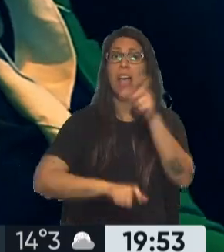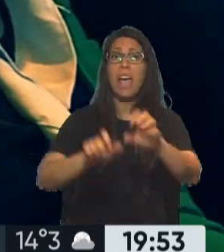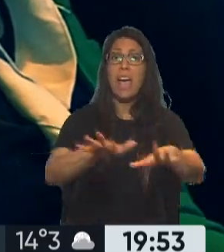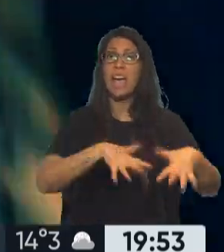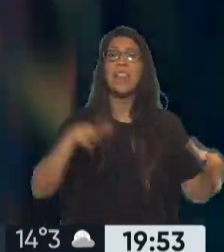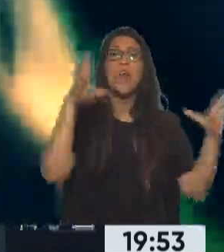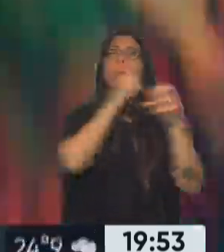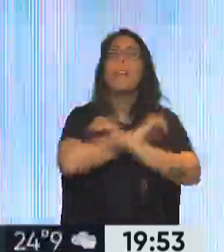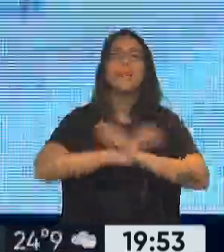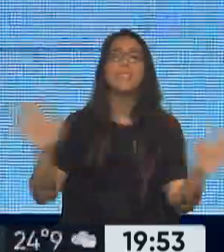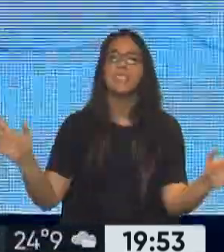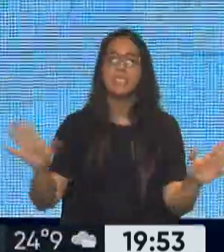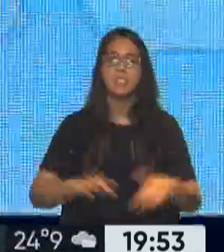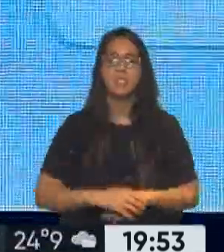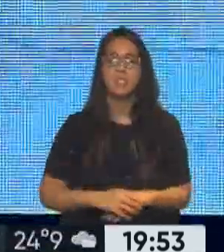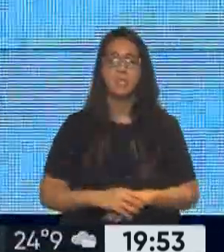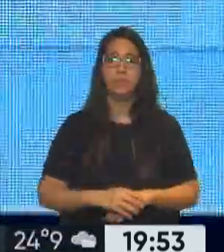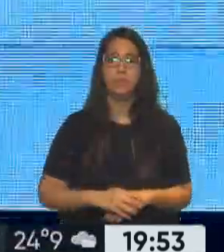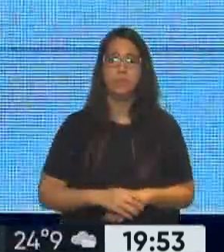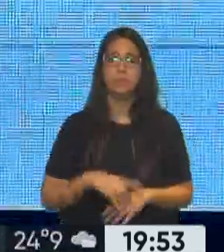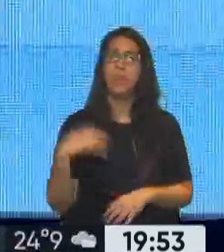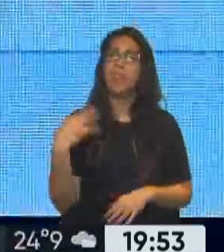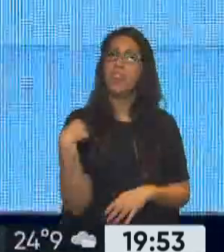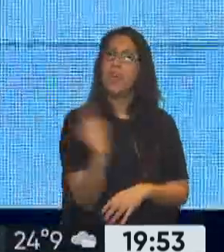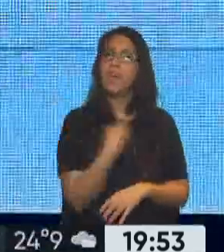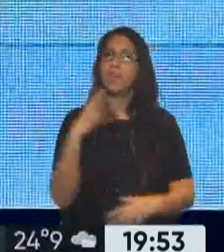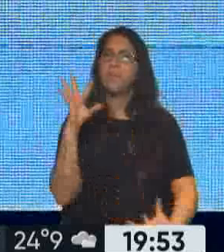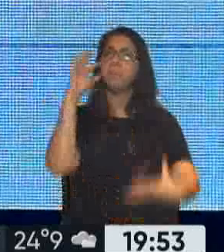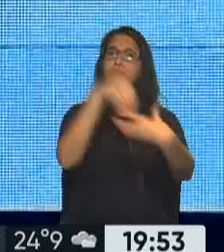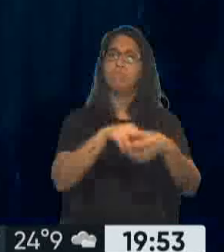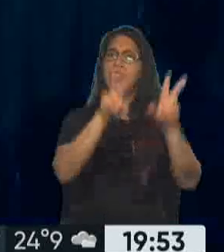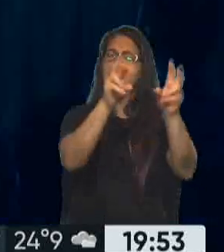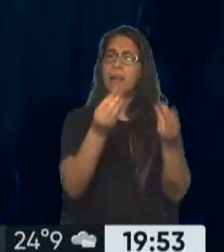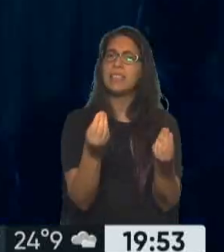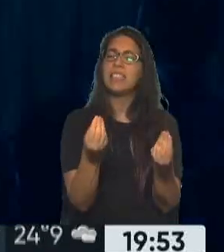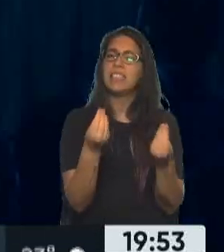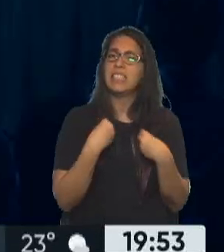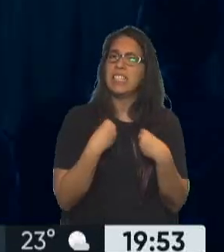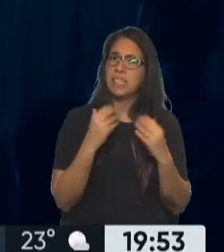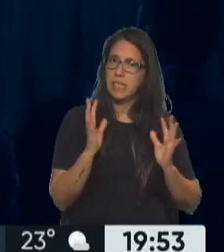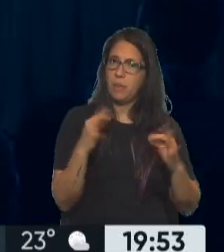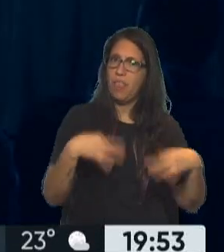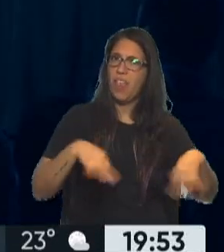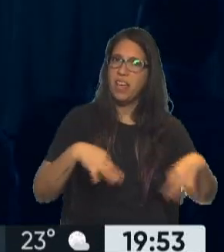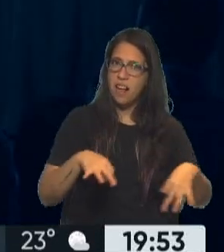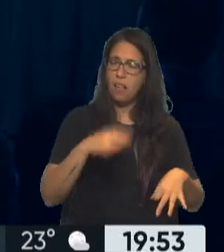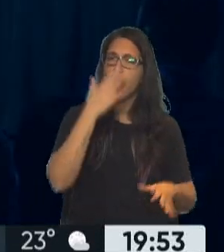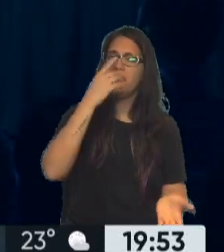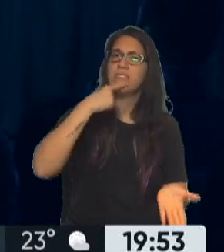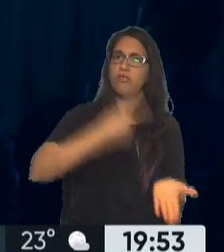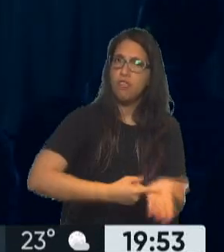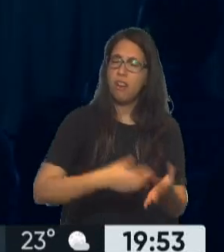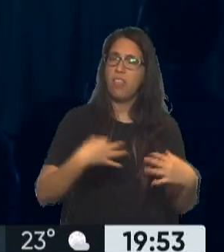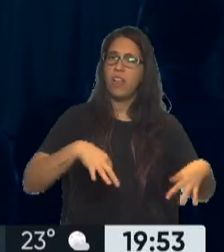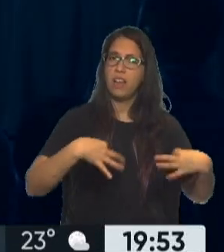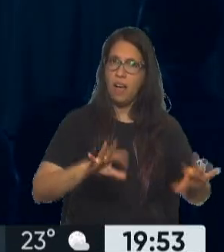lo banca más. Tendremos que participar en temas sensibles en términos de decisiones, de